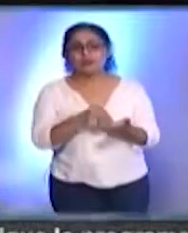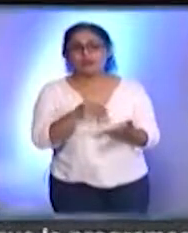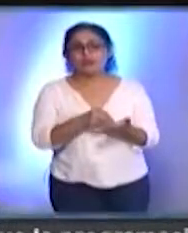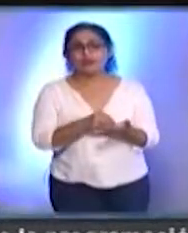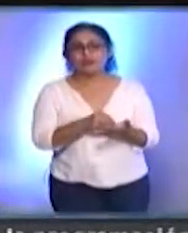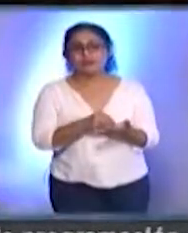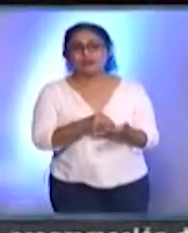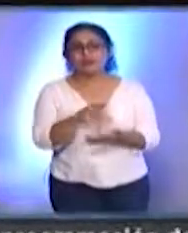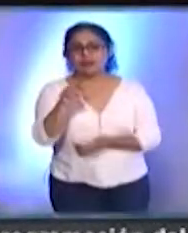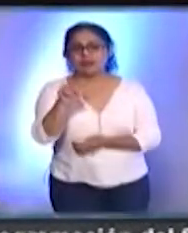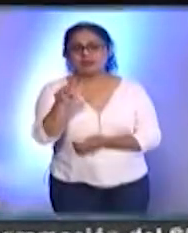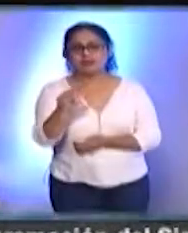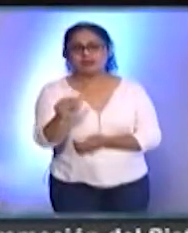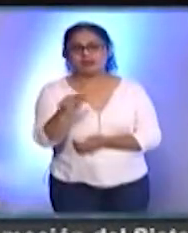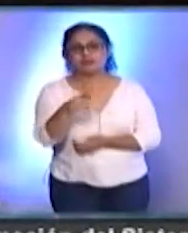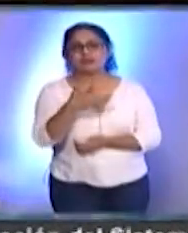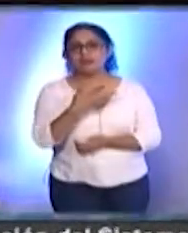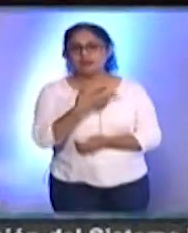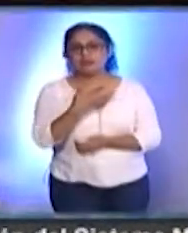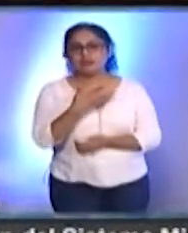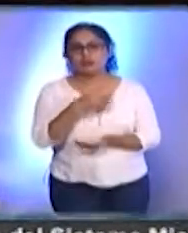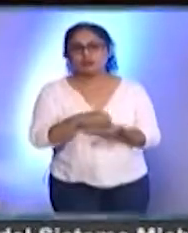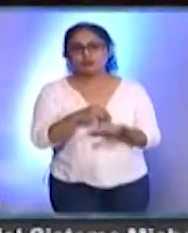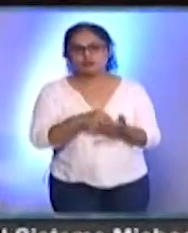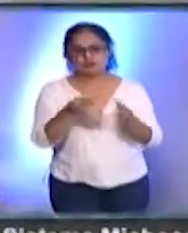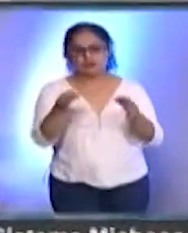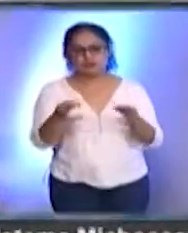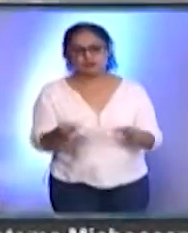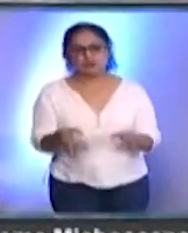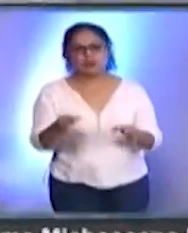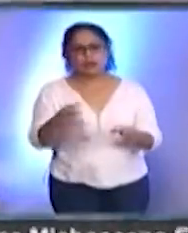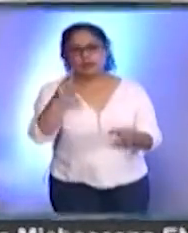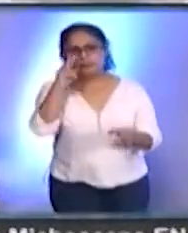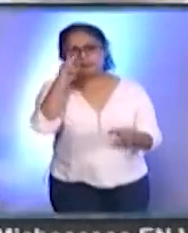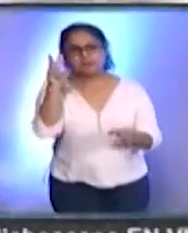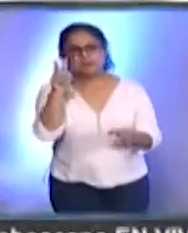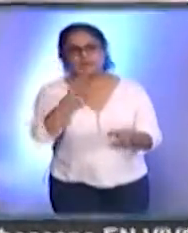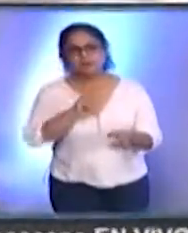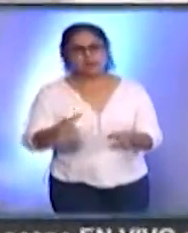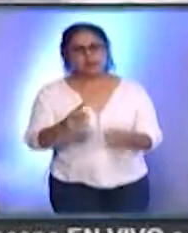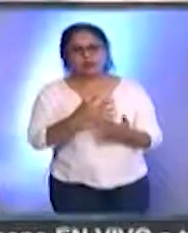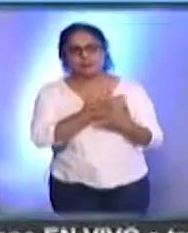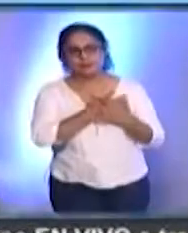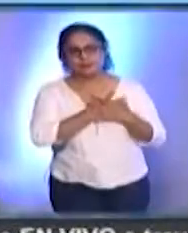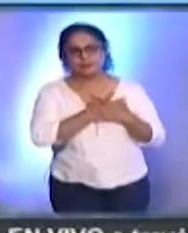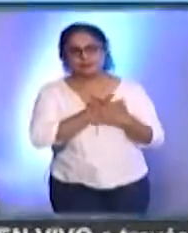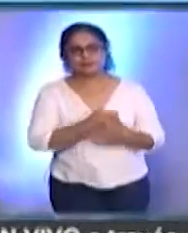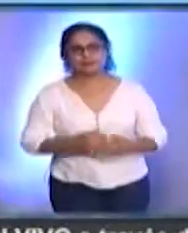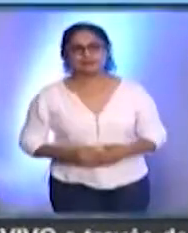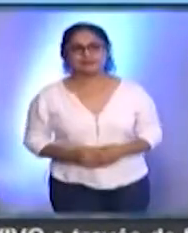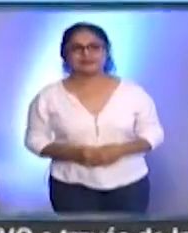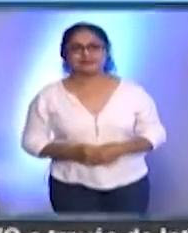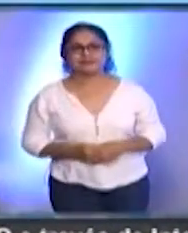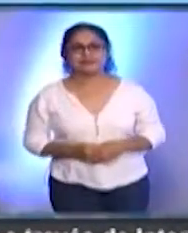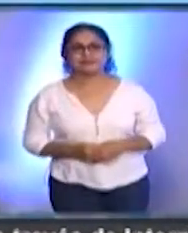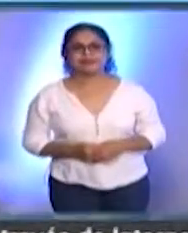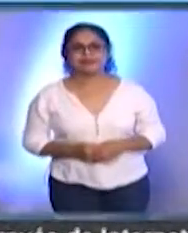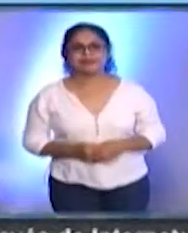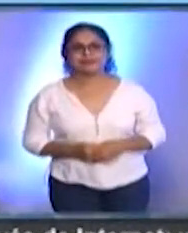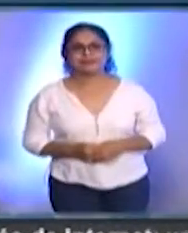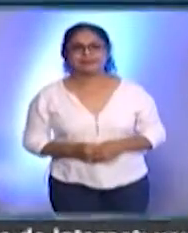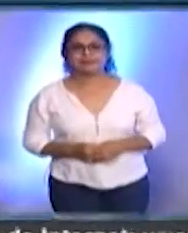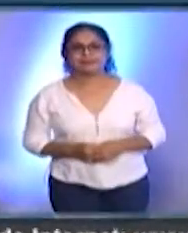bronce sí existe y es mexicana hasta las cachas. En SM Noticias, Rafael